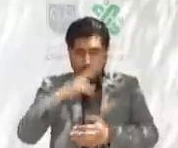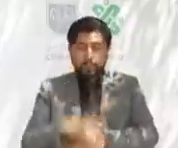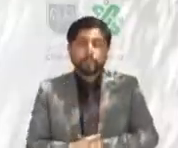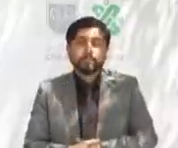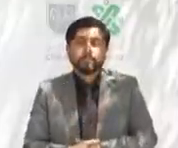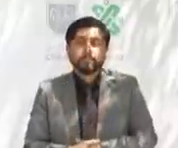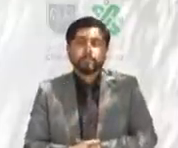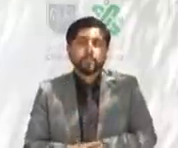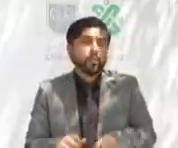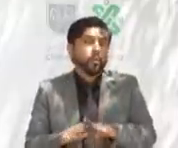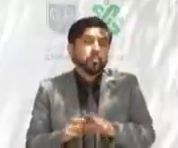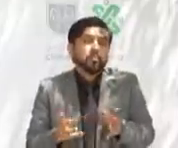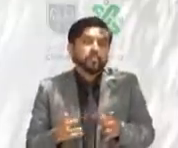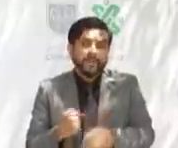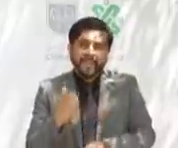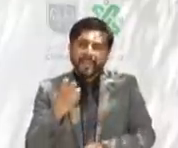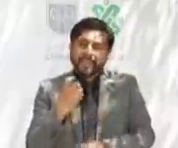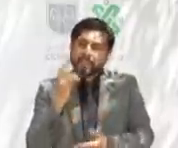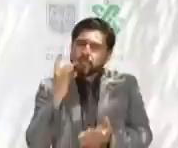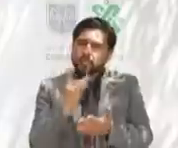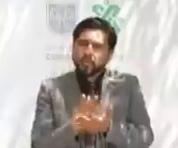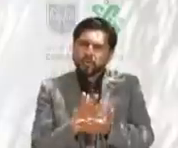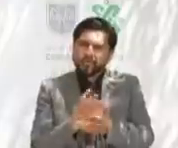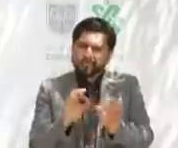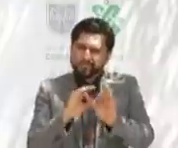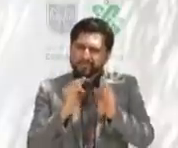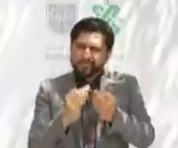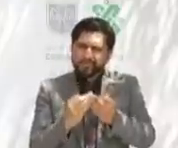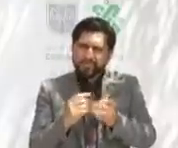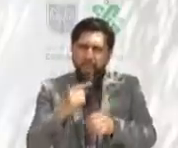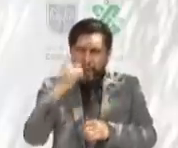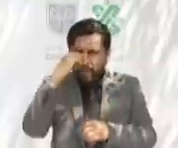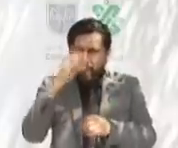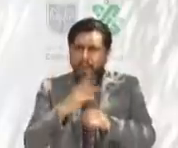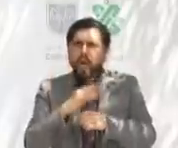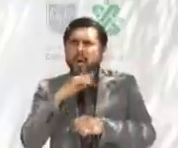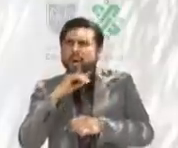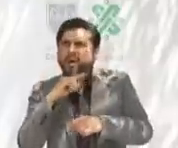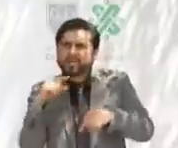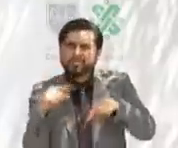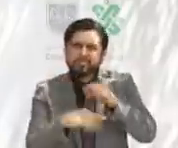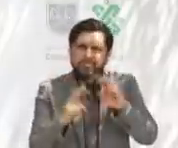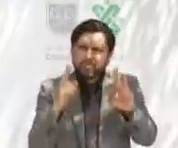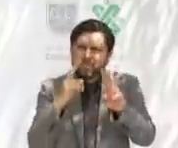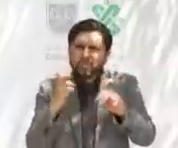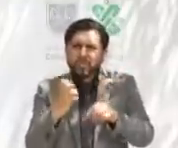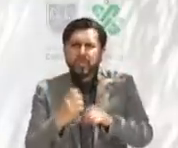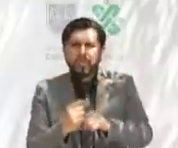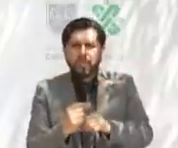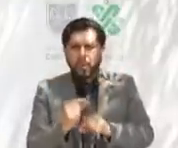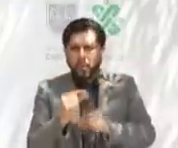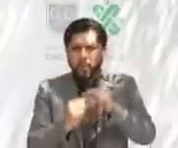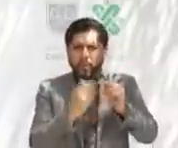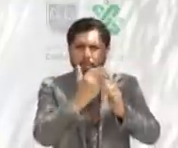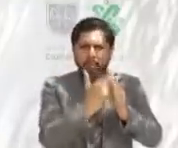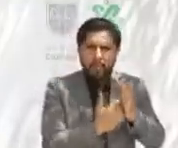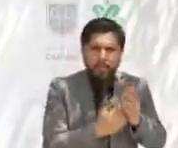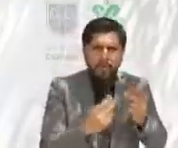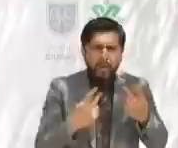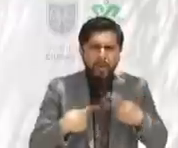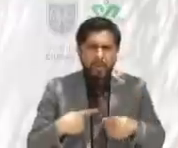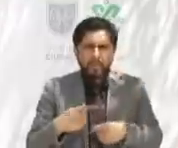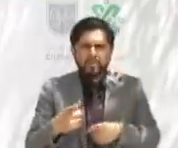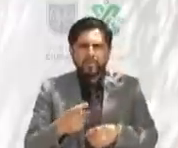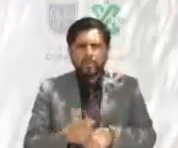podría ser de otra forma. Si queremos hablar de disminución de la contaminación, de mejor movilidad, de que el individuo deje el vehículo privado